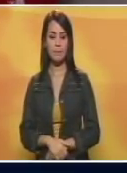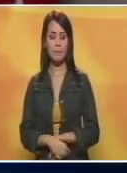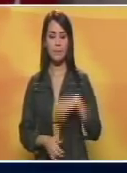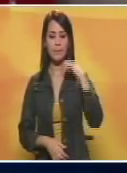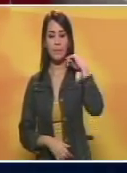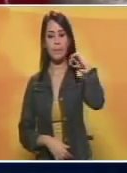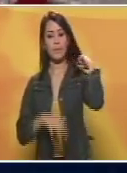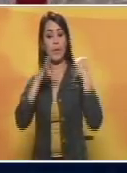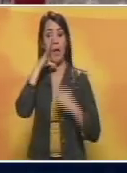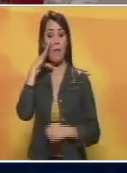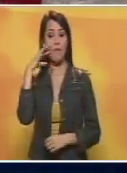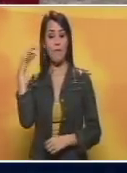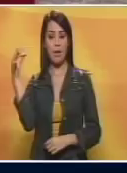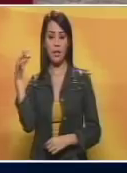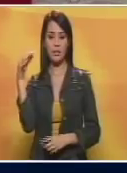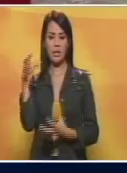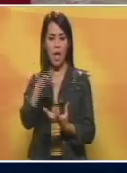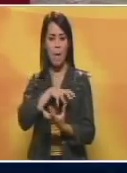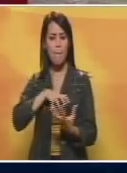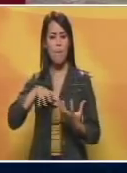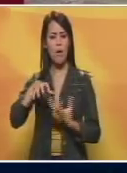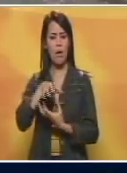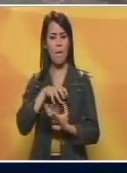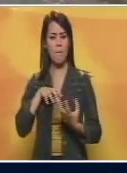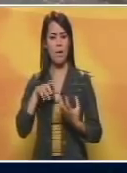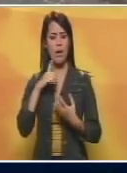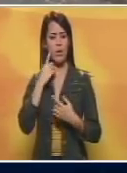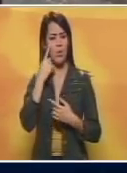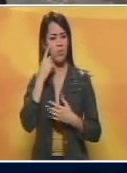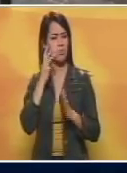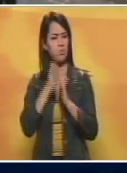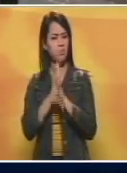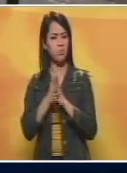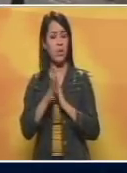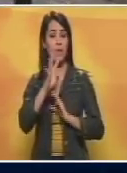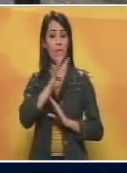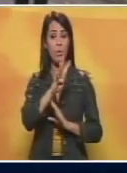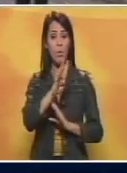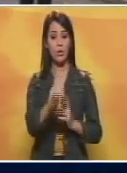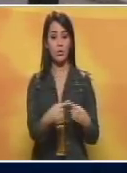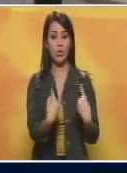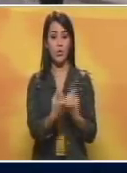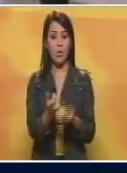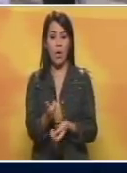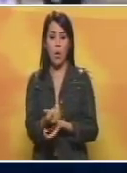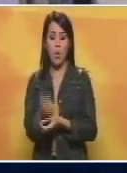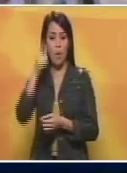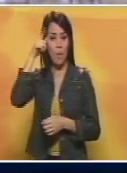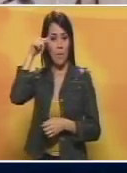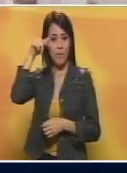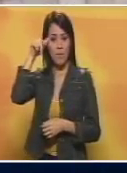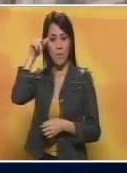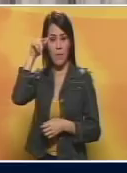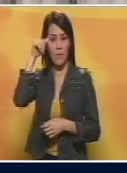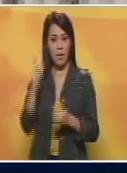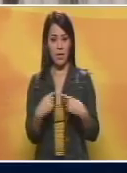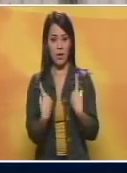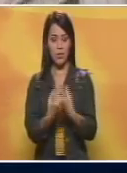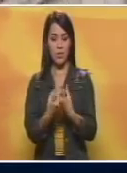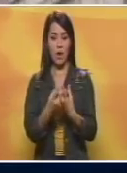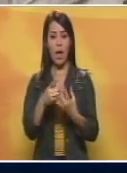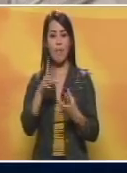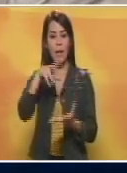y cerramos en francia donde hay polémica por la instalación experimental de cuatro urinarios públicos ecológicos en las calles de parís